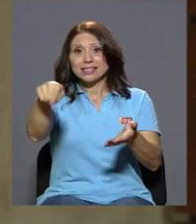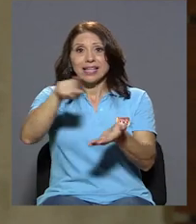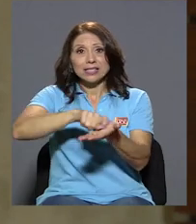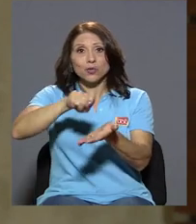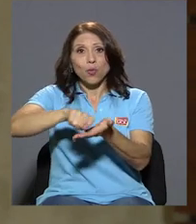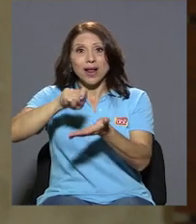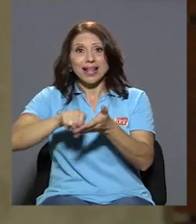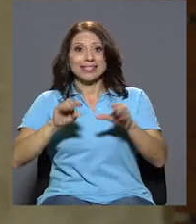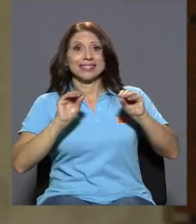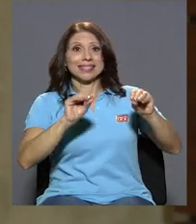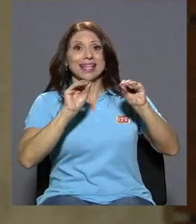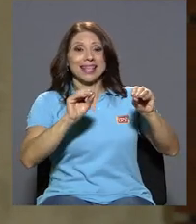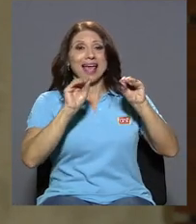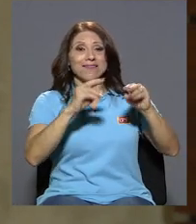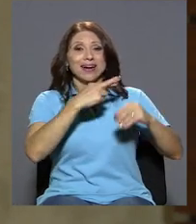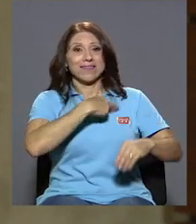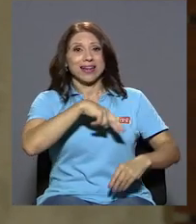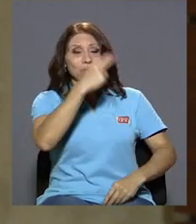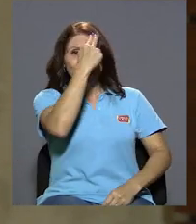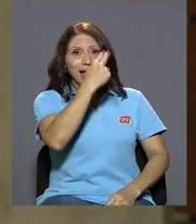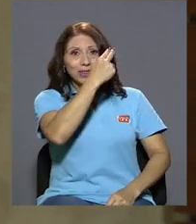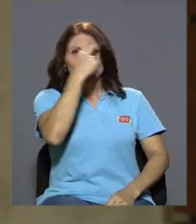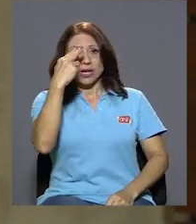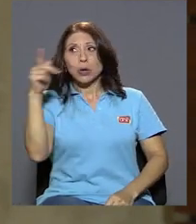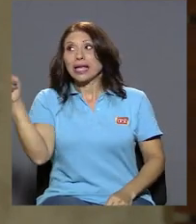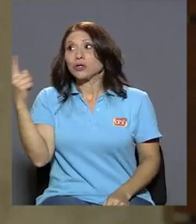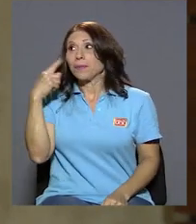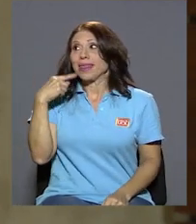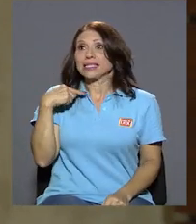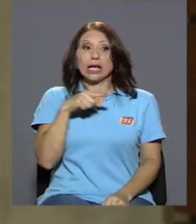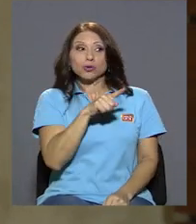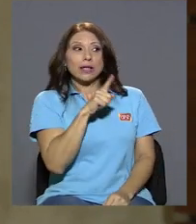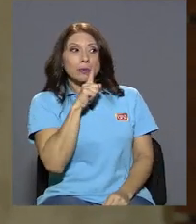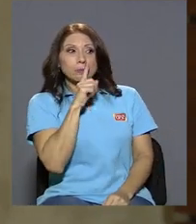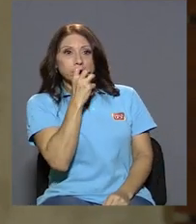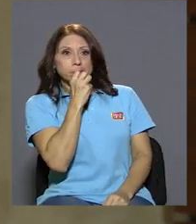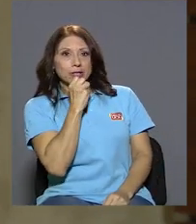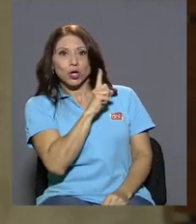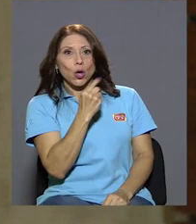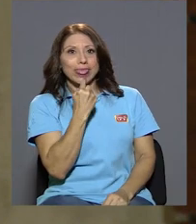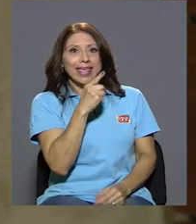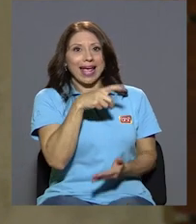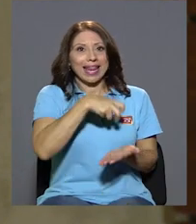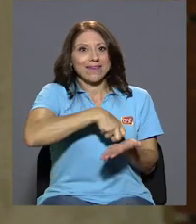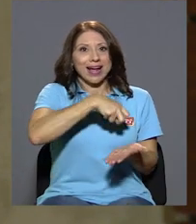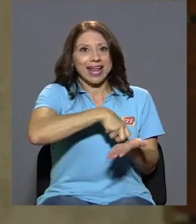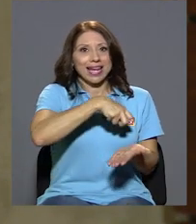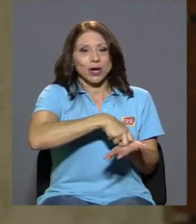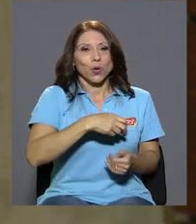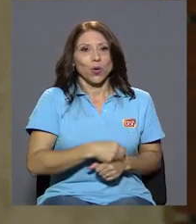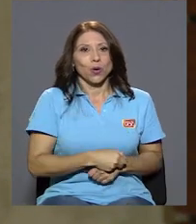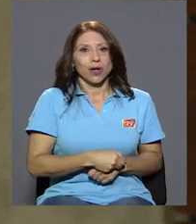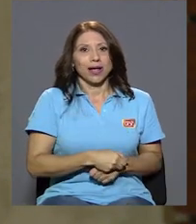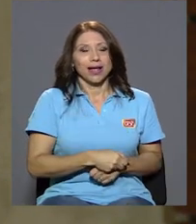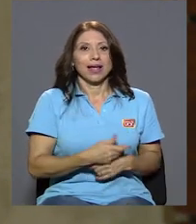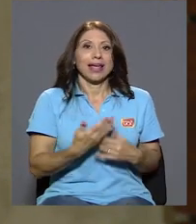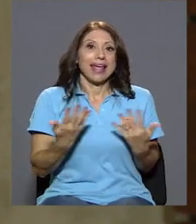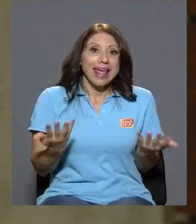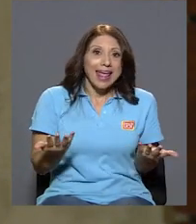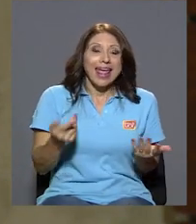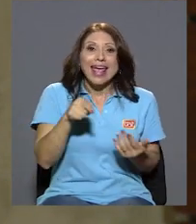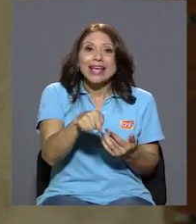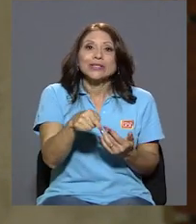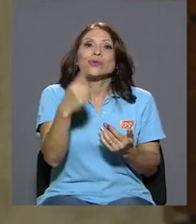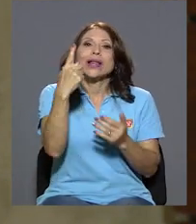enseñaba a la religión católica me recomendaban no decir que era evangélico y bueno eso era